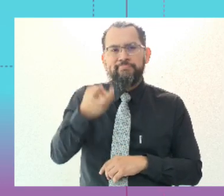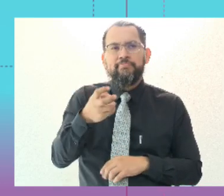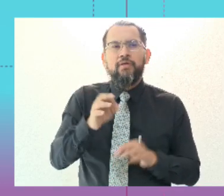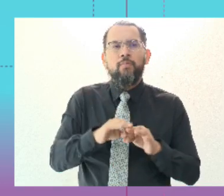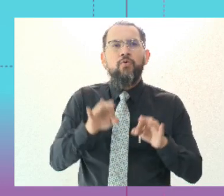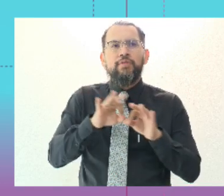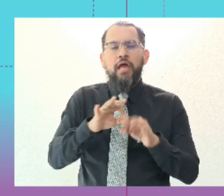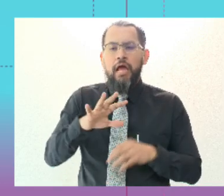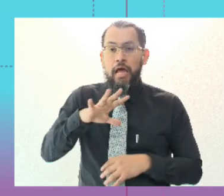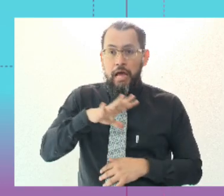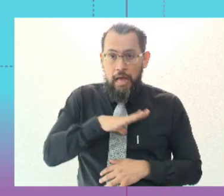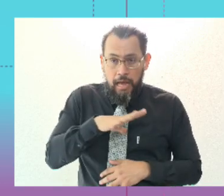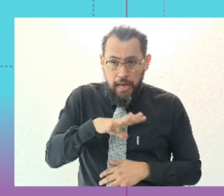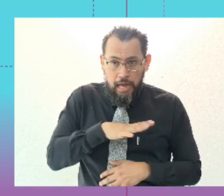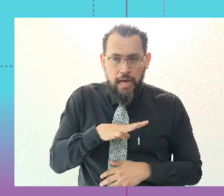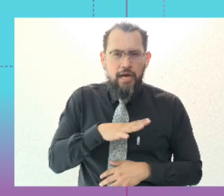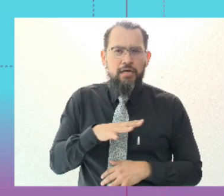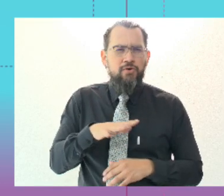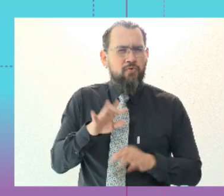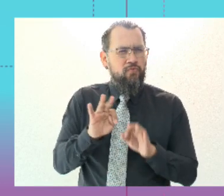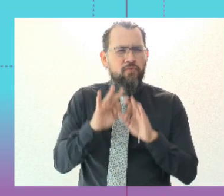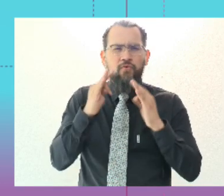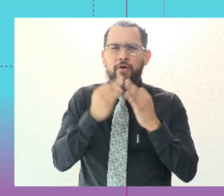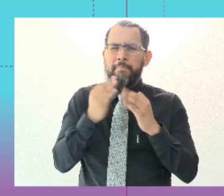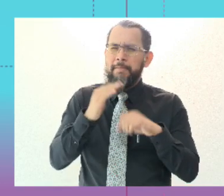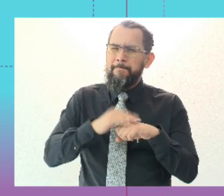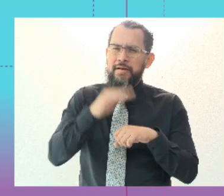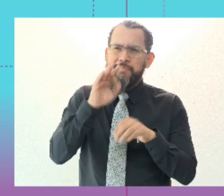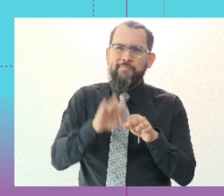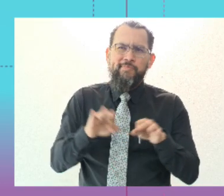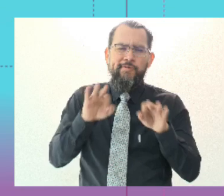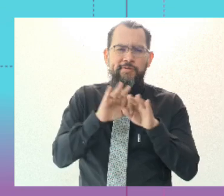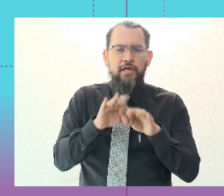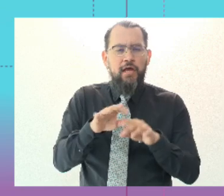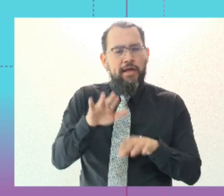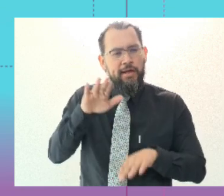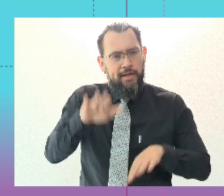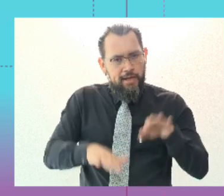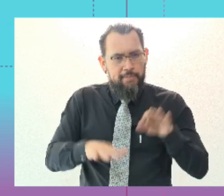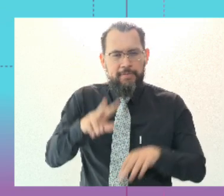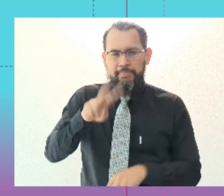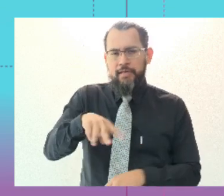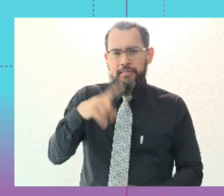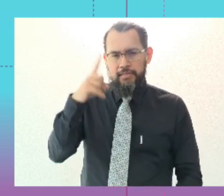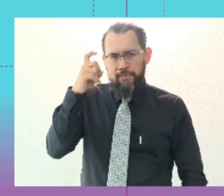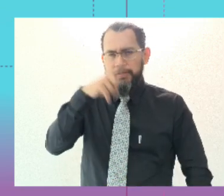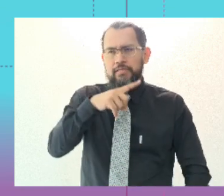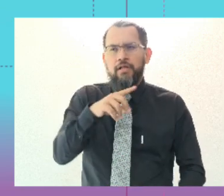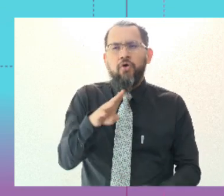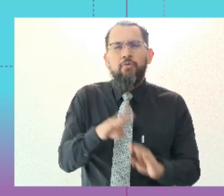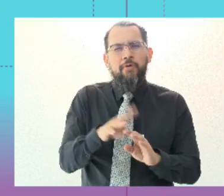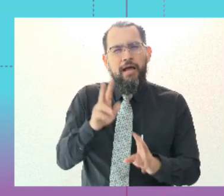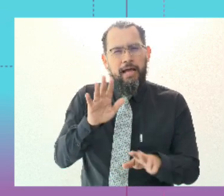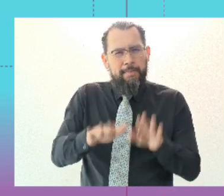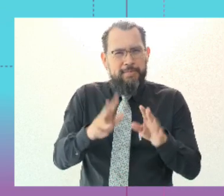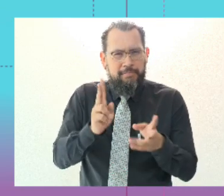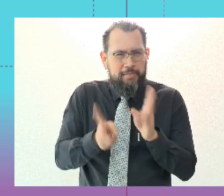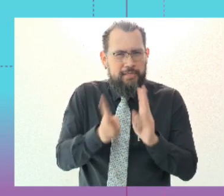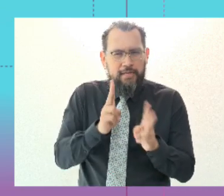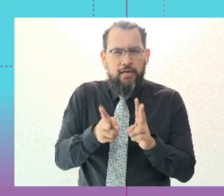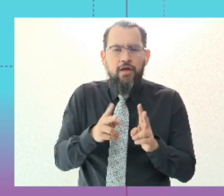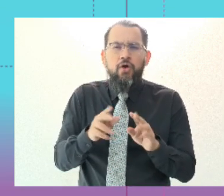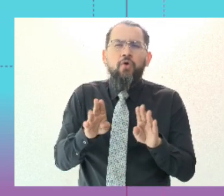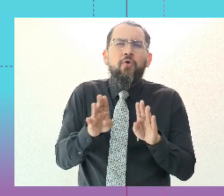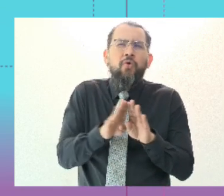una vinculación que podemos llevar más allá. Parece mentira, es difícil, lo platicamos hace un momento, cómo vender de